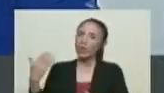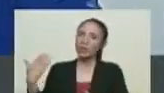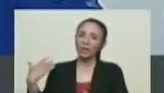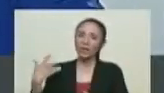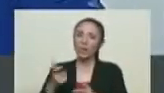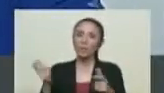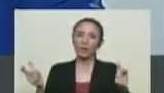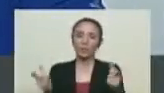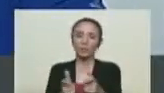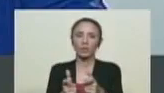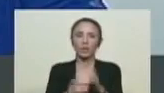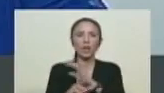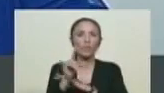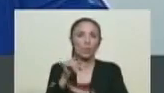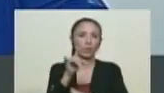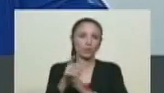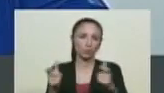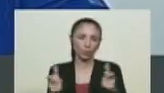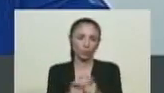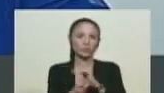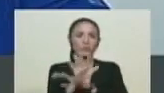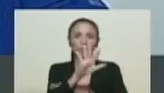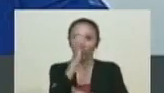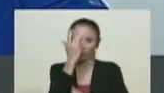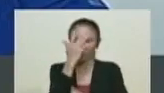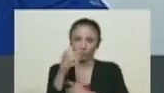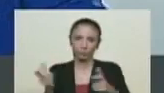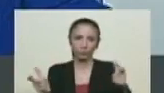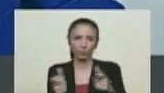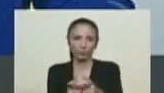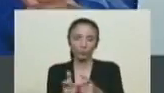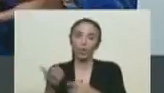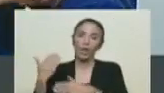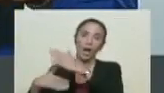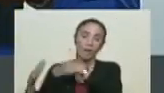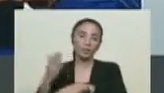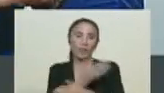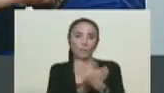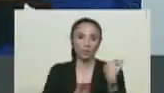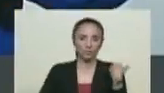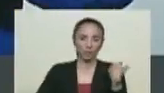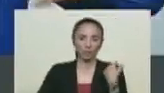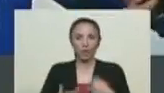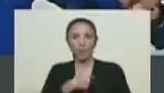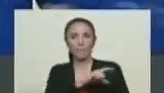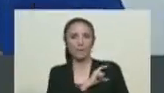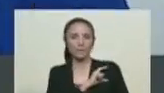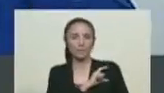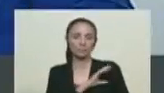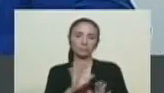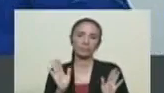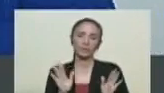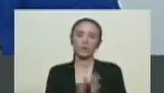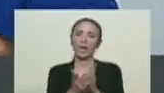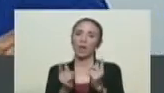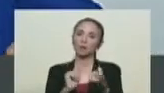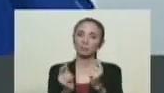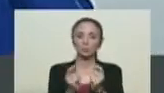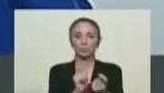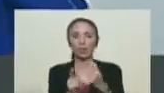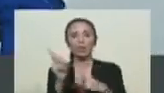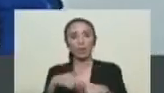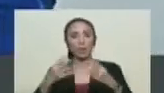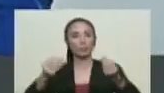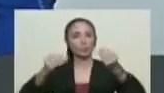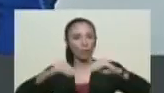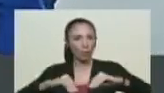noche del lunes 5 de febrero con el expresidente Zapatero, llegamos a un acuerdo, nos dimos la mano. Ese